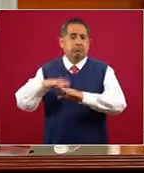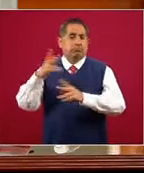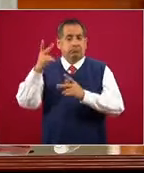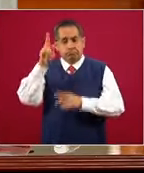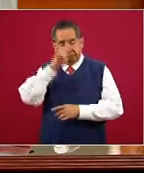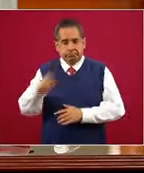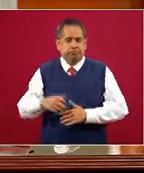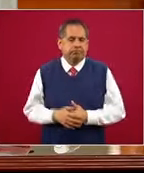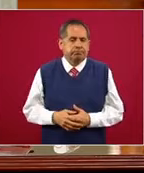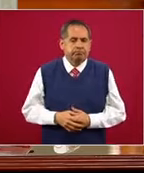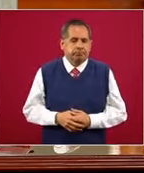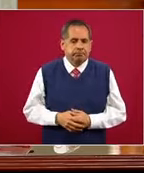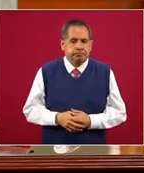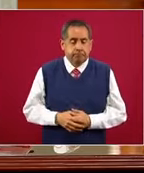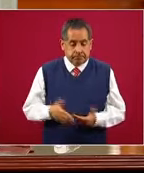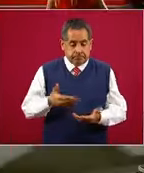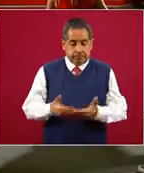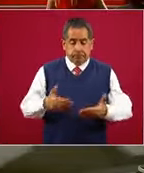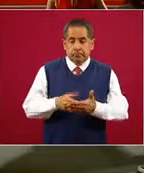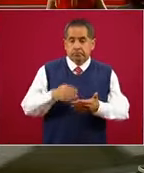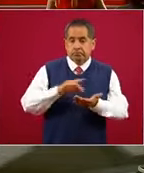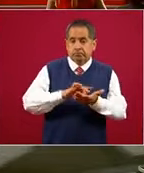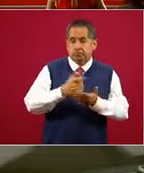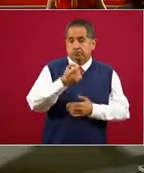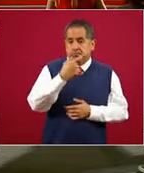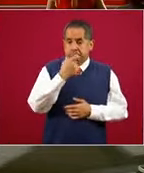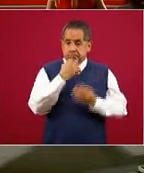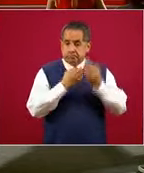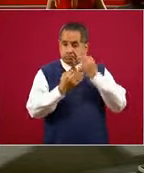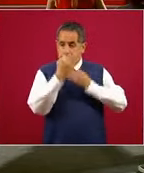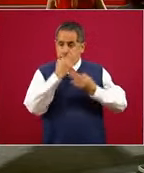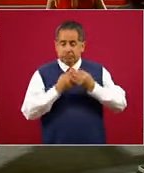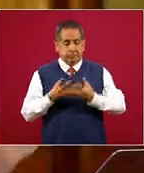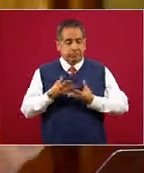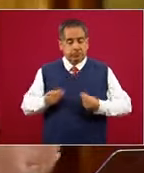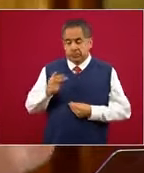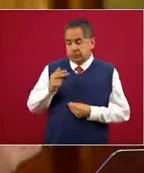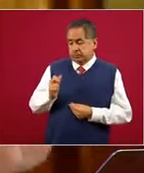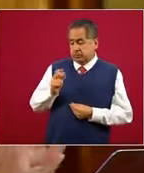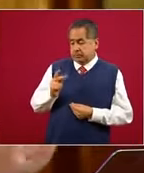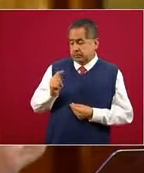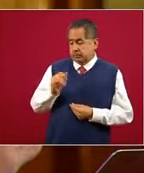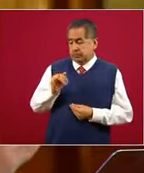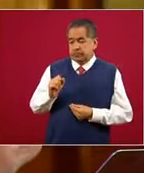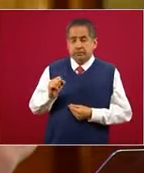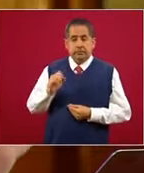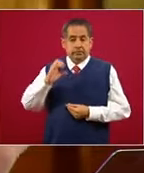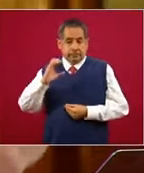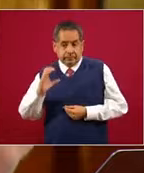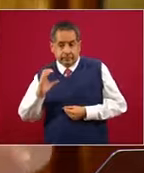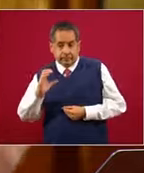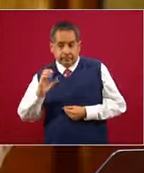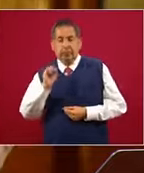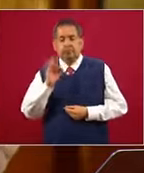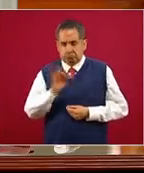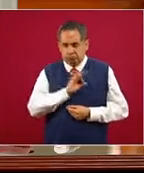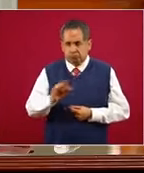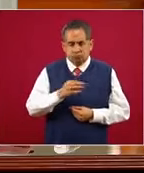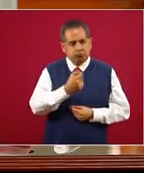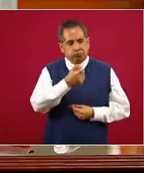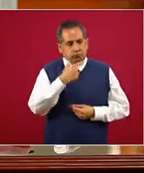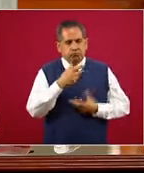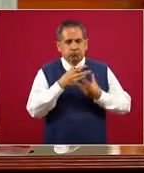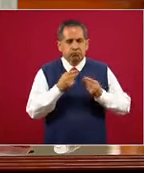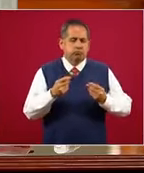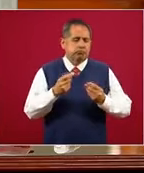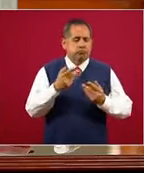afectadas. Con los tratamientos actuales, la curación de hepatitis C se puede dar con tratamientos que son